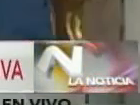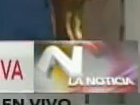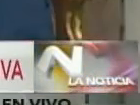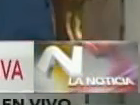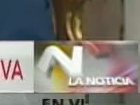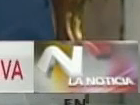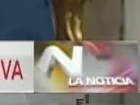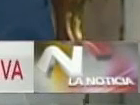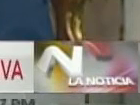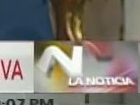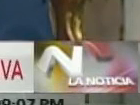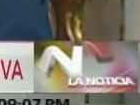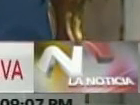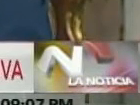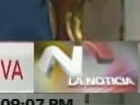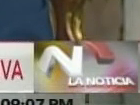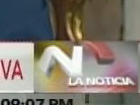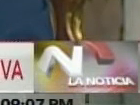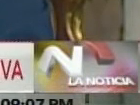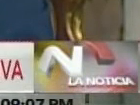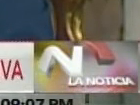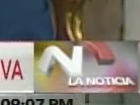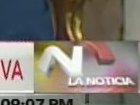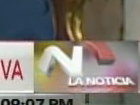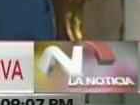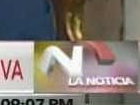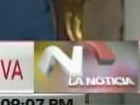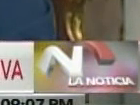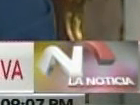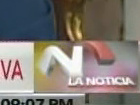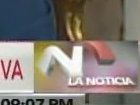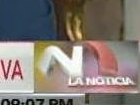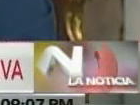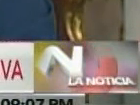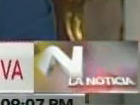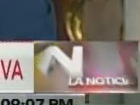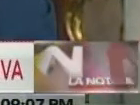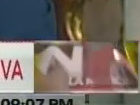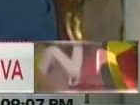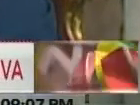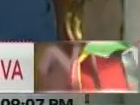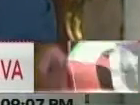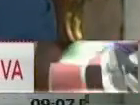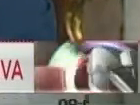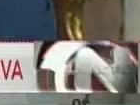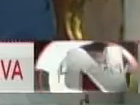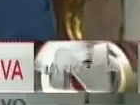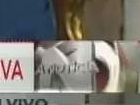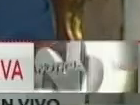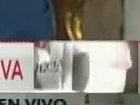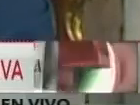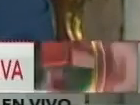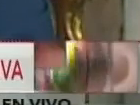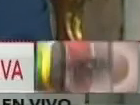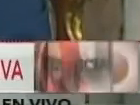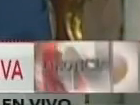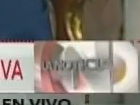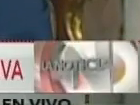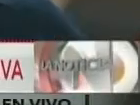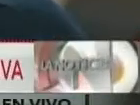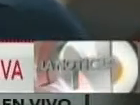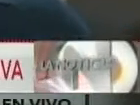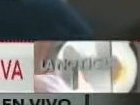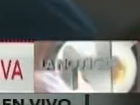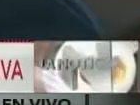periodista y joven soldado de las comunicaciones y de la verdad, Luis José Marcano, para que convoque de